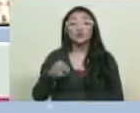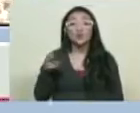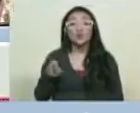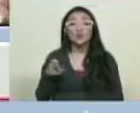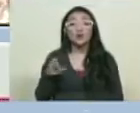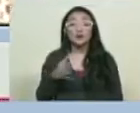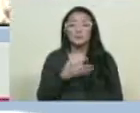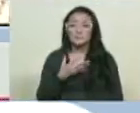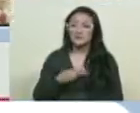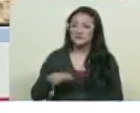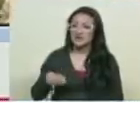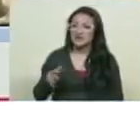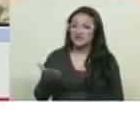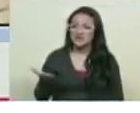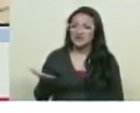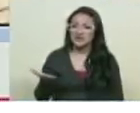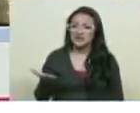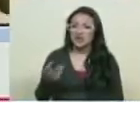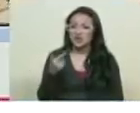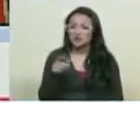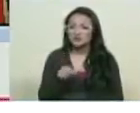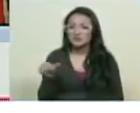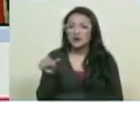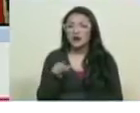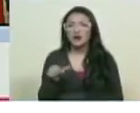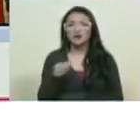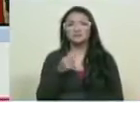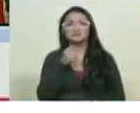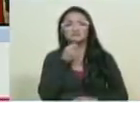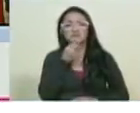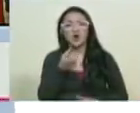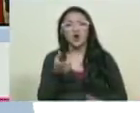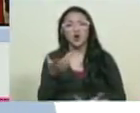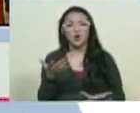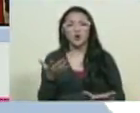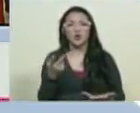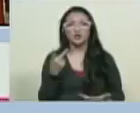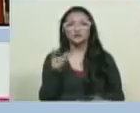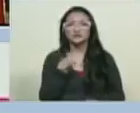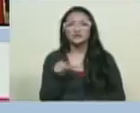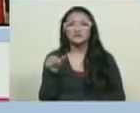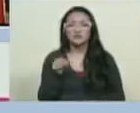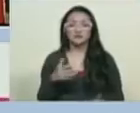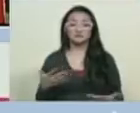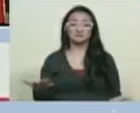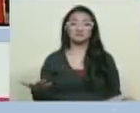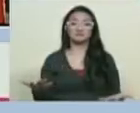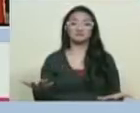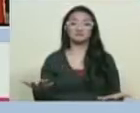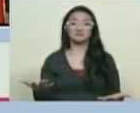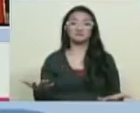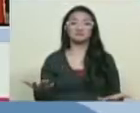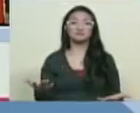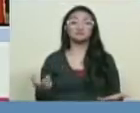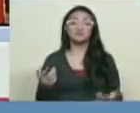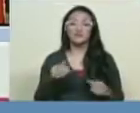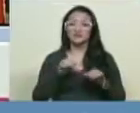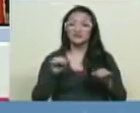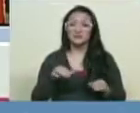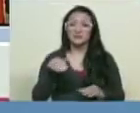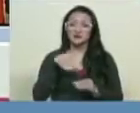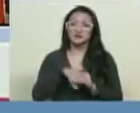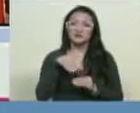la República más de 2 semanas después. 2 semanas se cumplen hoy. De manera que nosotros contamos con el sistema